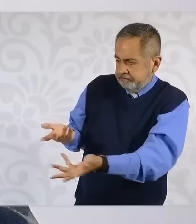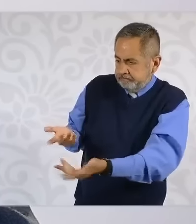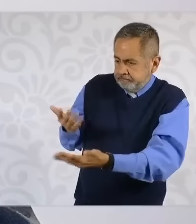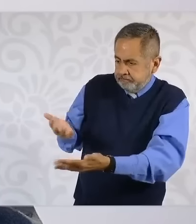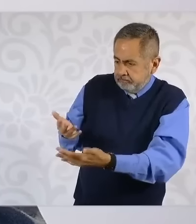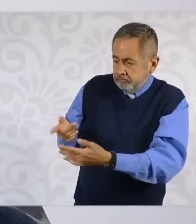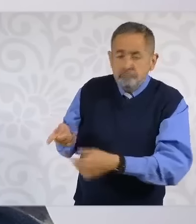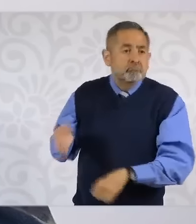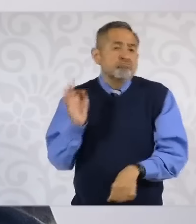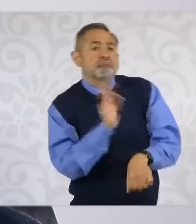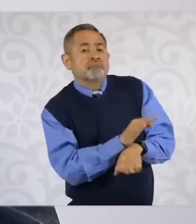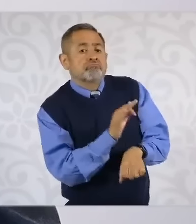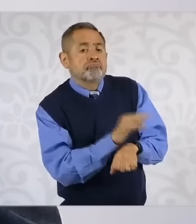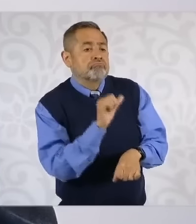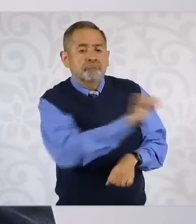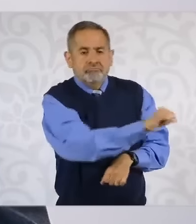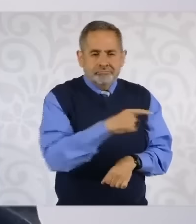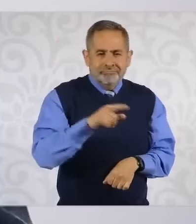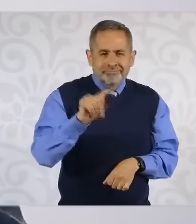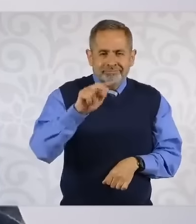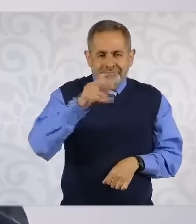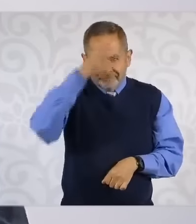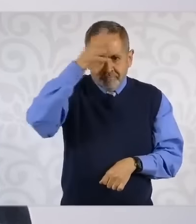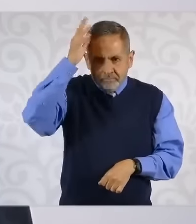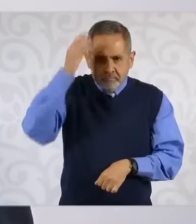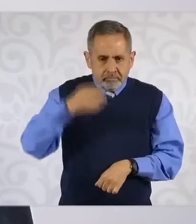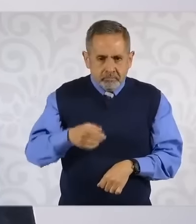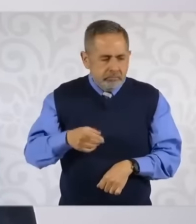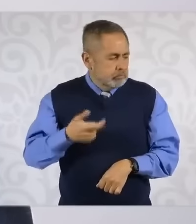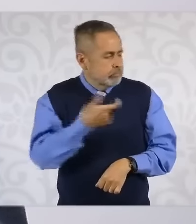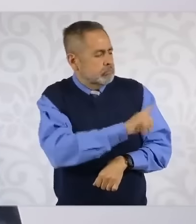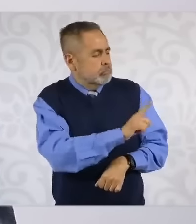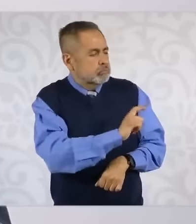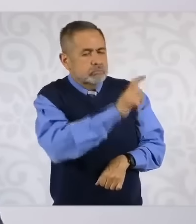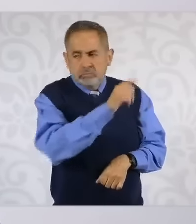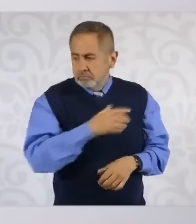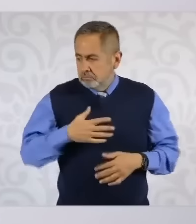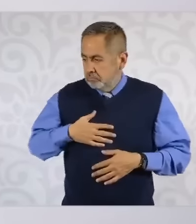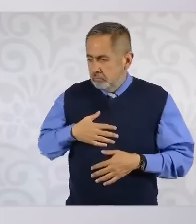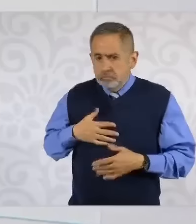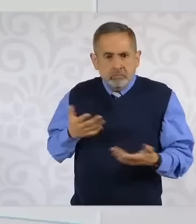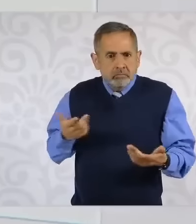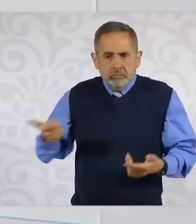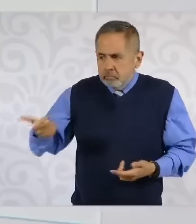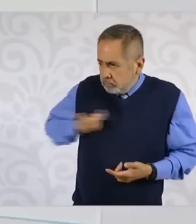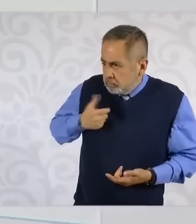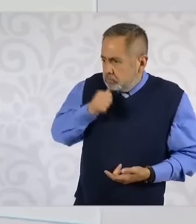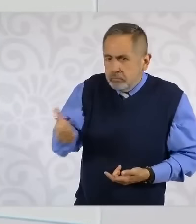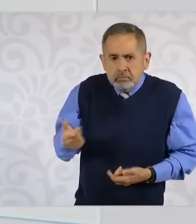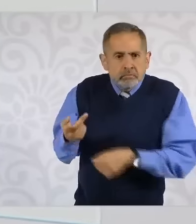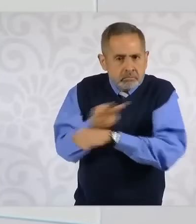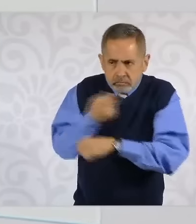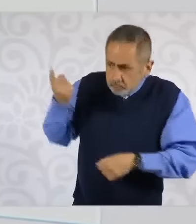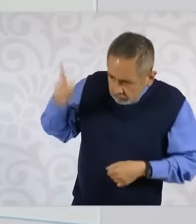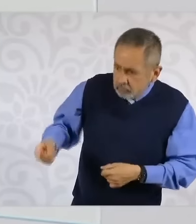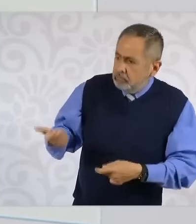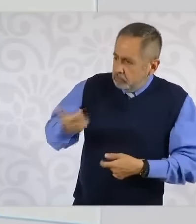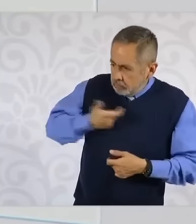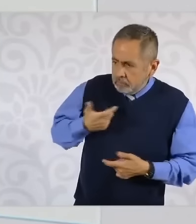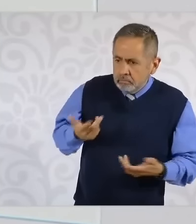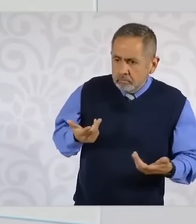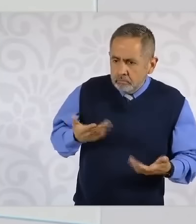a esta persona para que no pague lo que debe en Estados Unidos. Entonces, una demanda en realidad